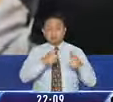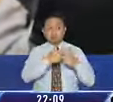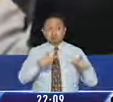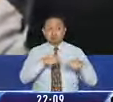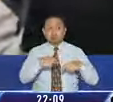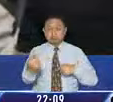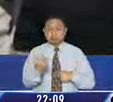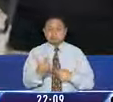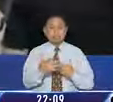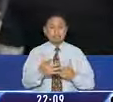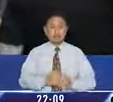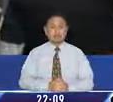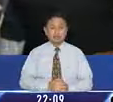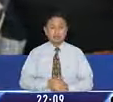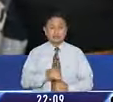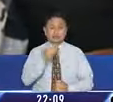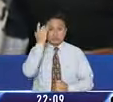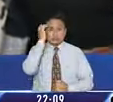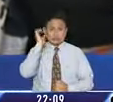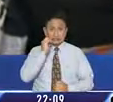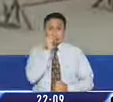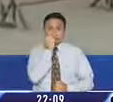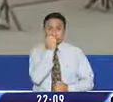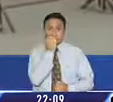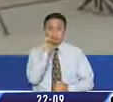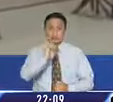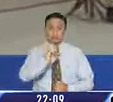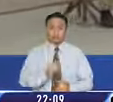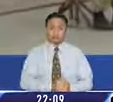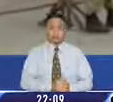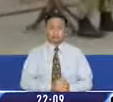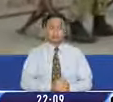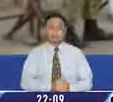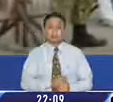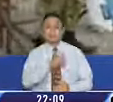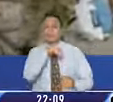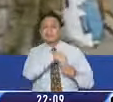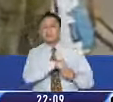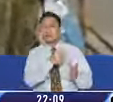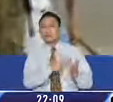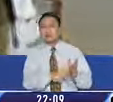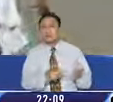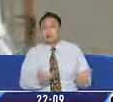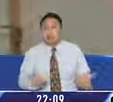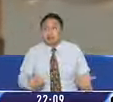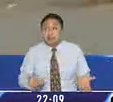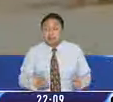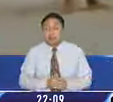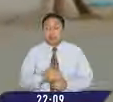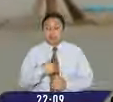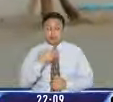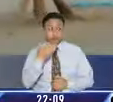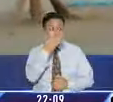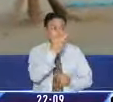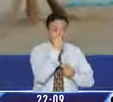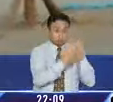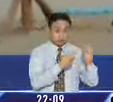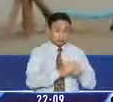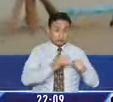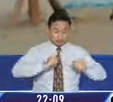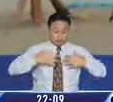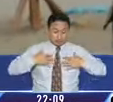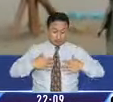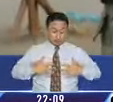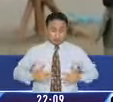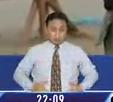sale nunca. ¿Con los nervios de punta? Con los nervios de punta. ¿Qué pasa adentro? Nadie sabe. Porque incluso cuando uno va a visitar, a usted le revisan de